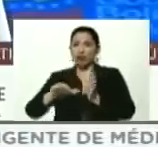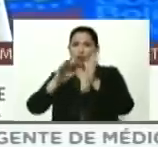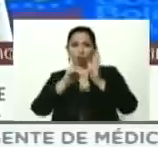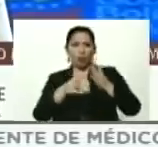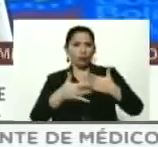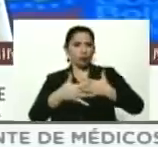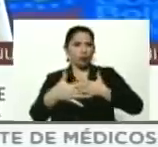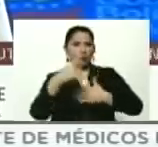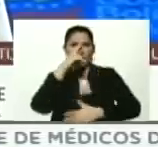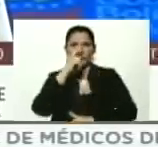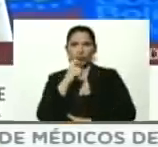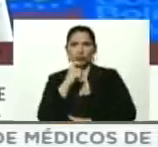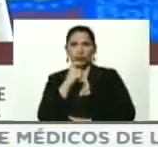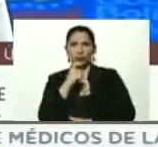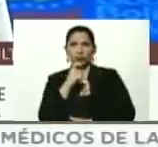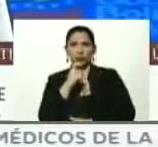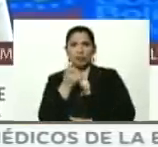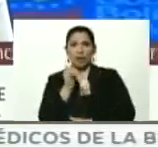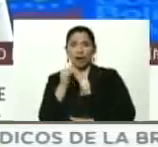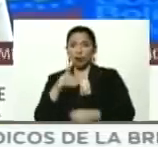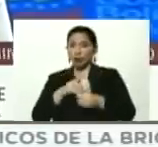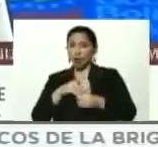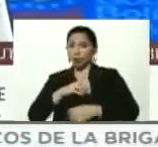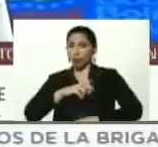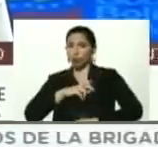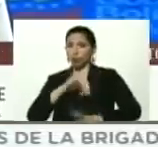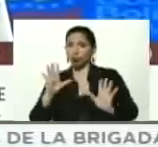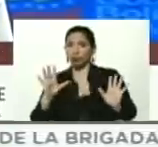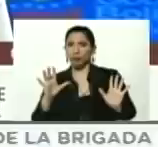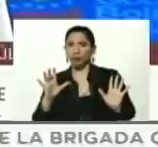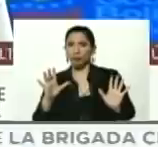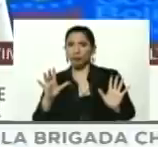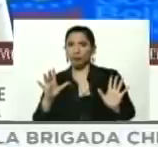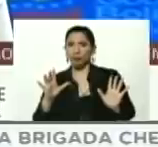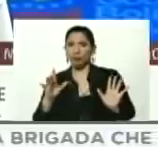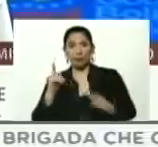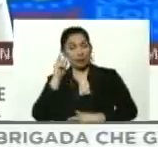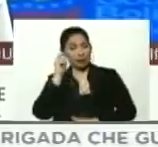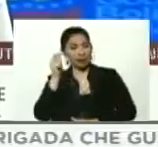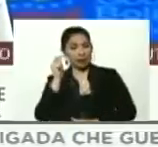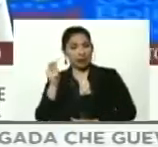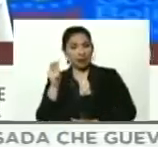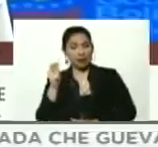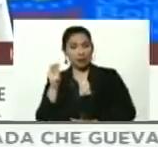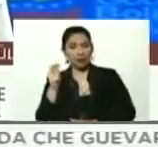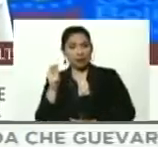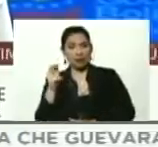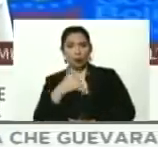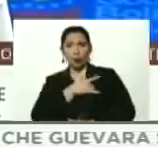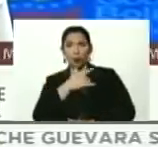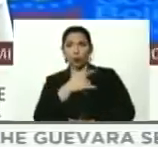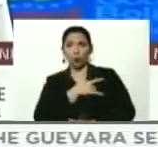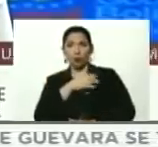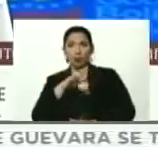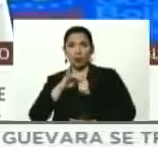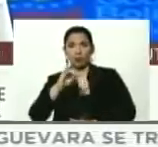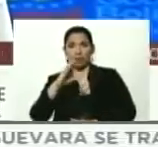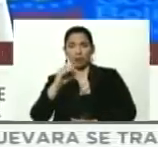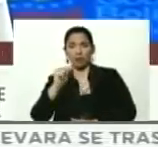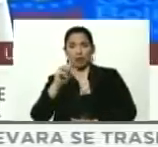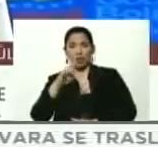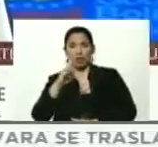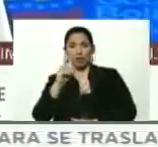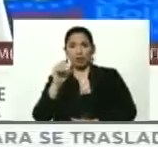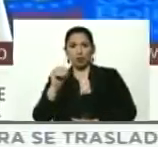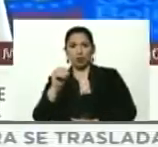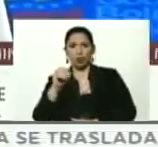años. Hay un dato curioso. En la tesis de grado de Ricardo Ramos, él